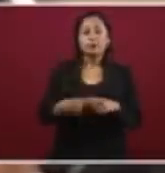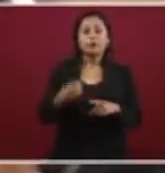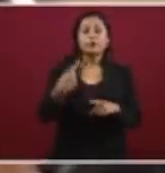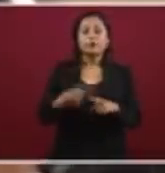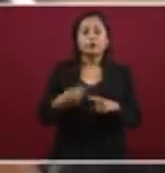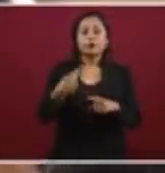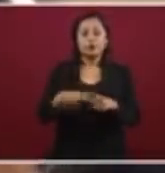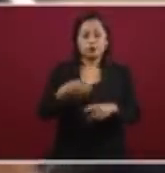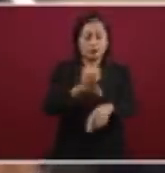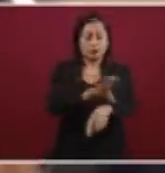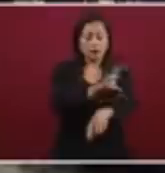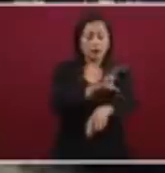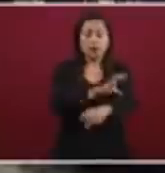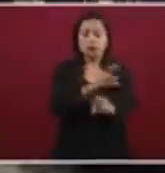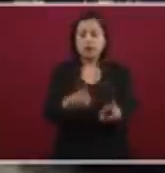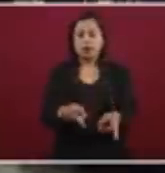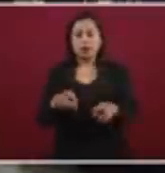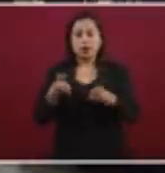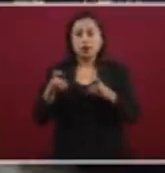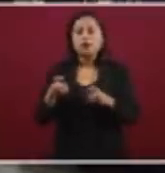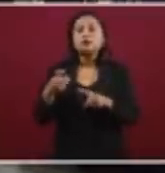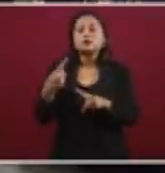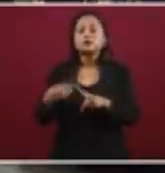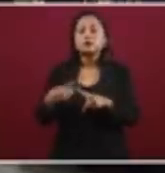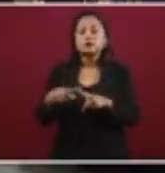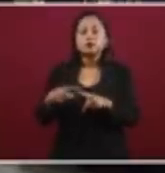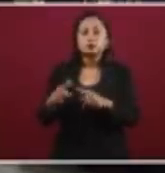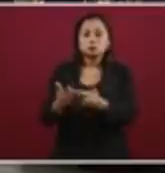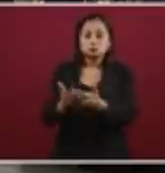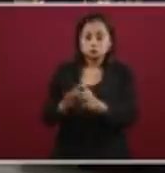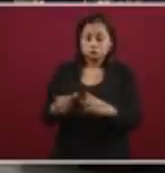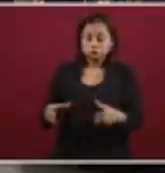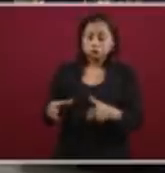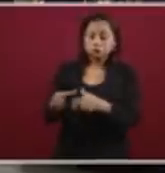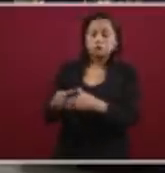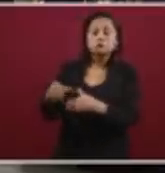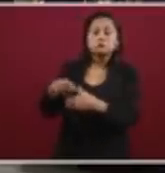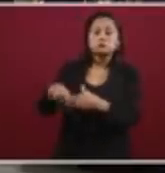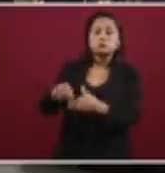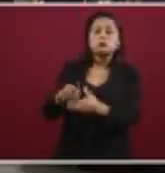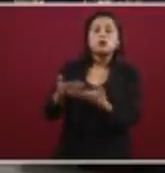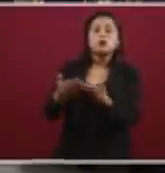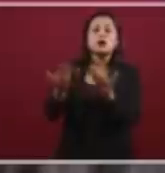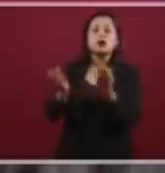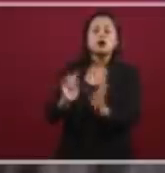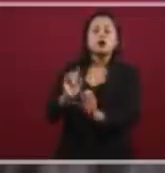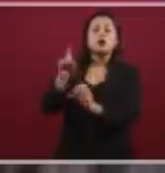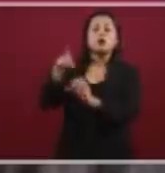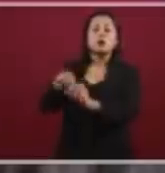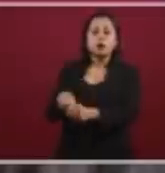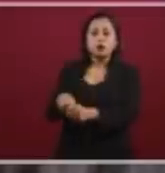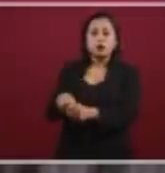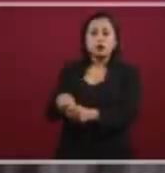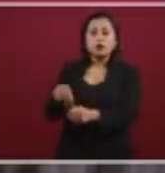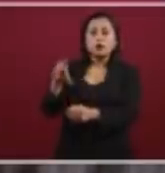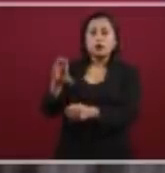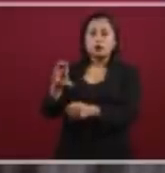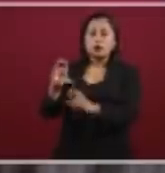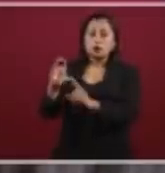electricidad ahora son parte del consejo de administración de transnacionales